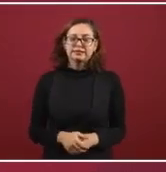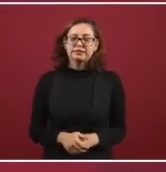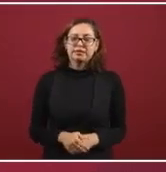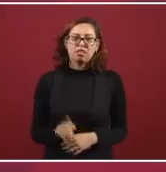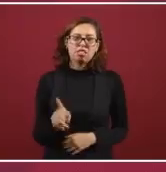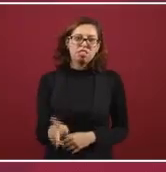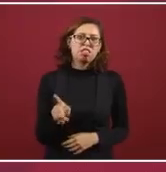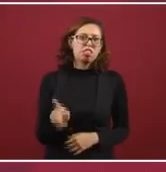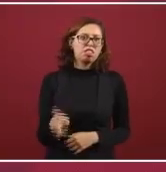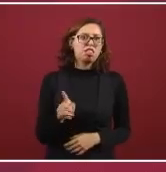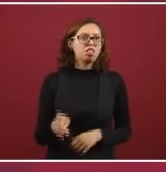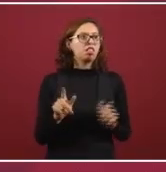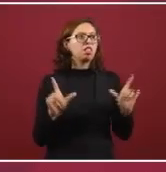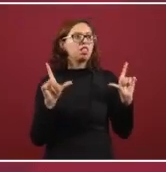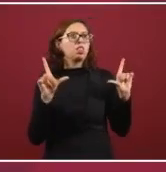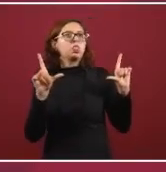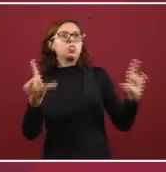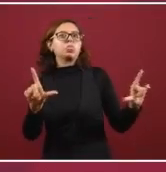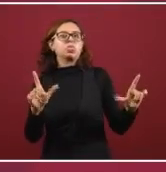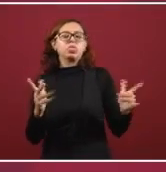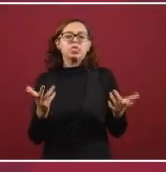un camuflaje